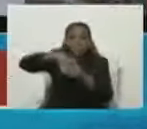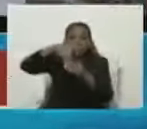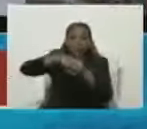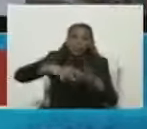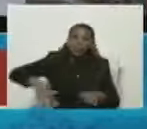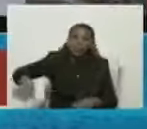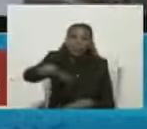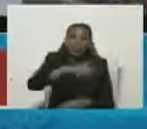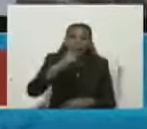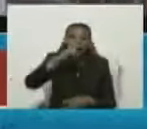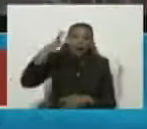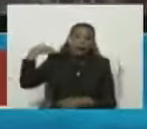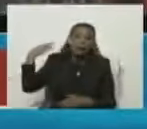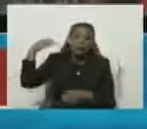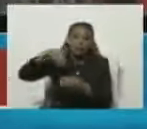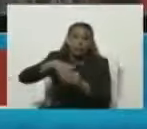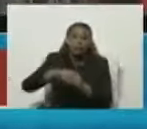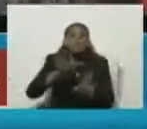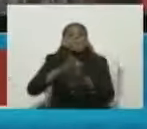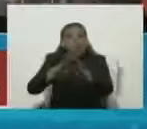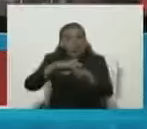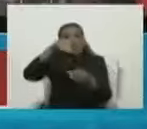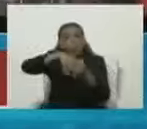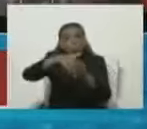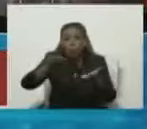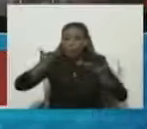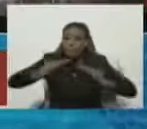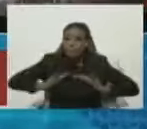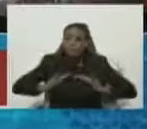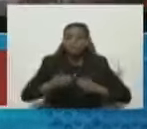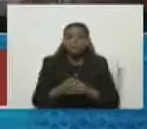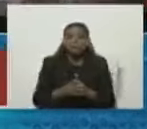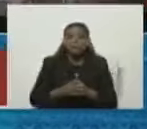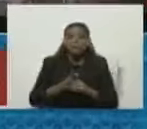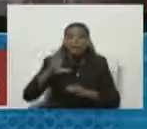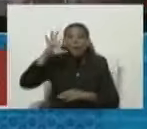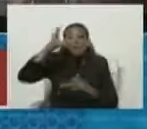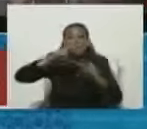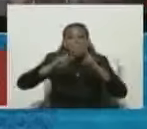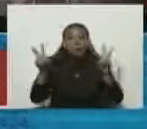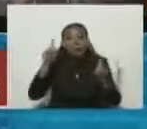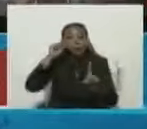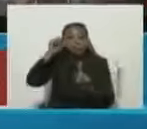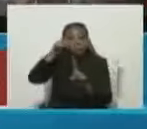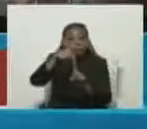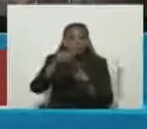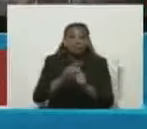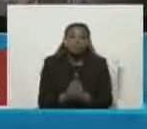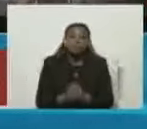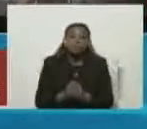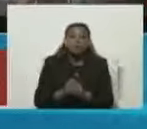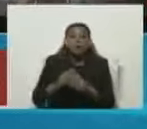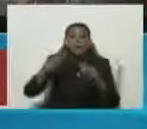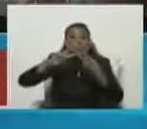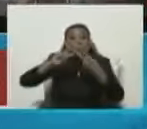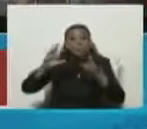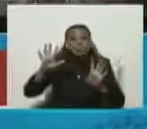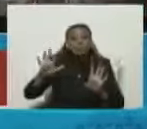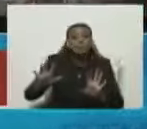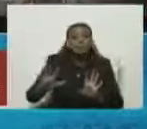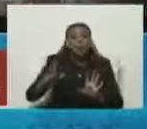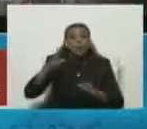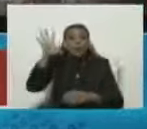Venezuela. Pido tu voto, Barinas, por la paz. Pido tu voto